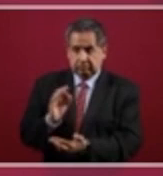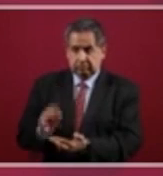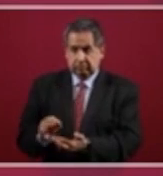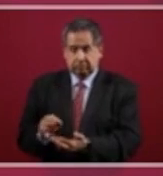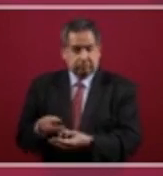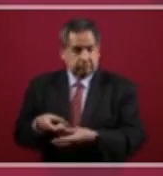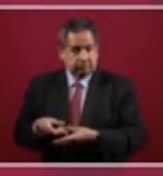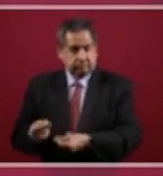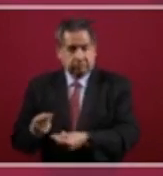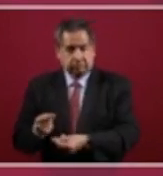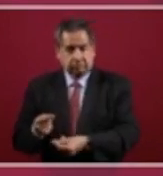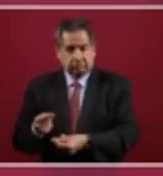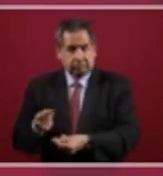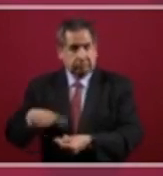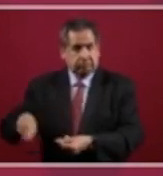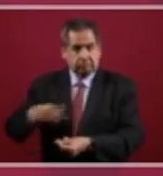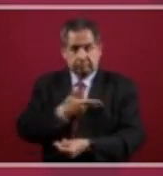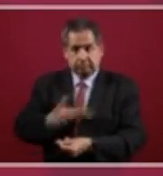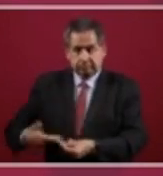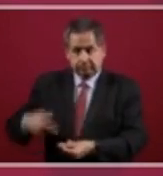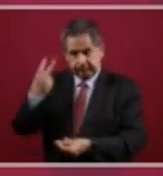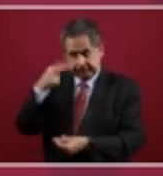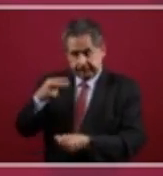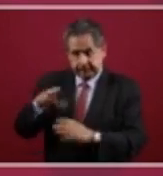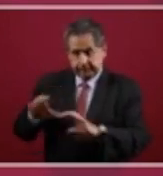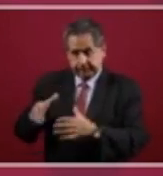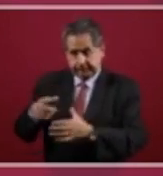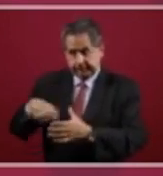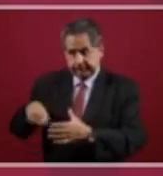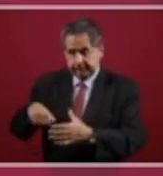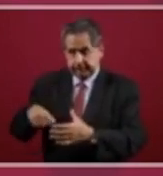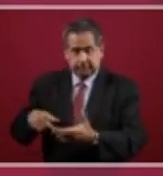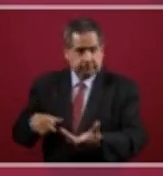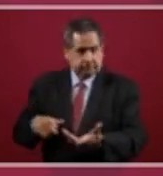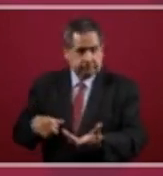gasto de la Presidencia de la República.